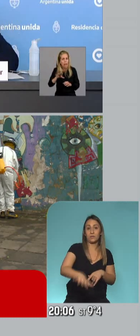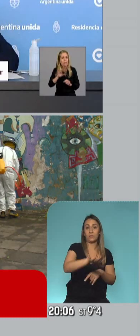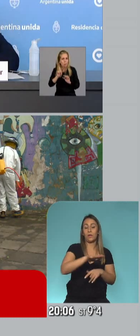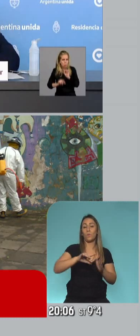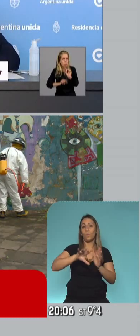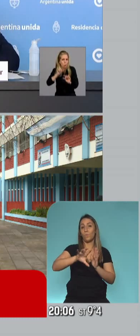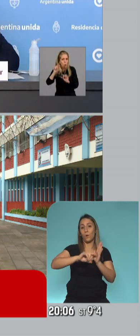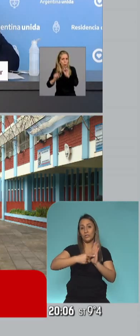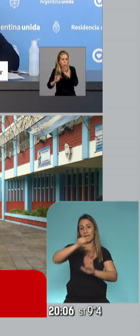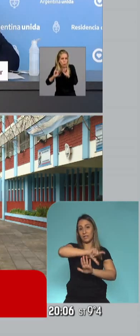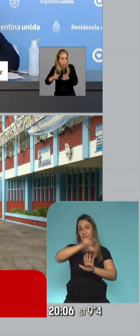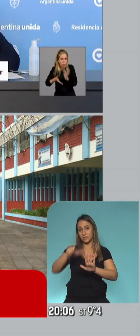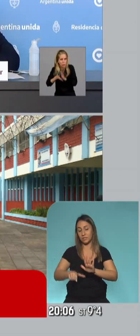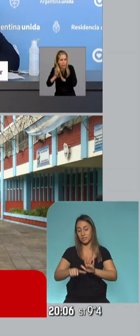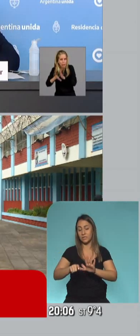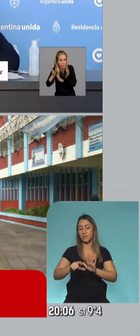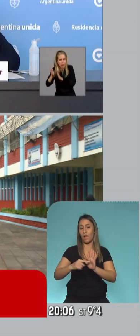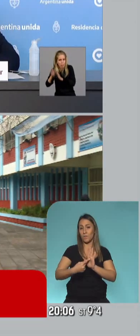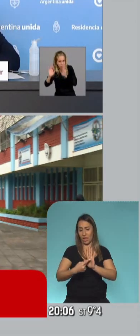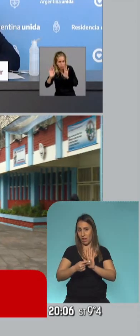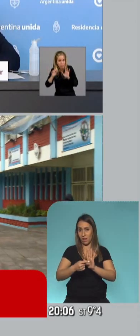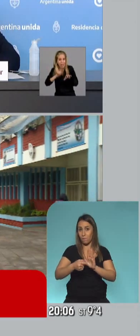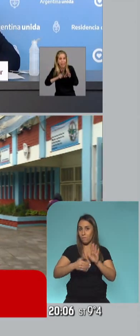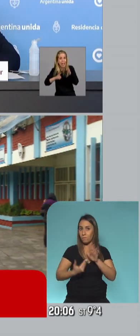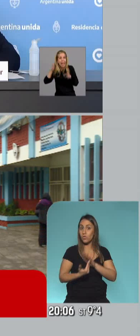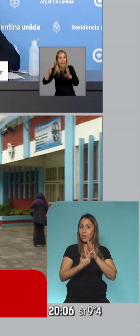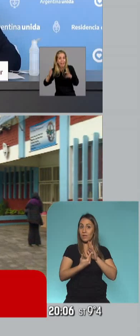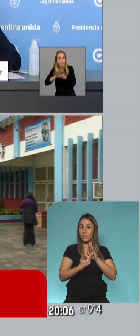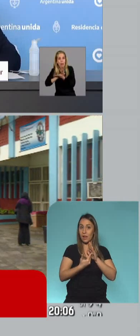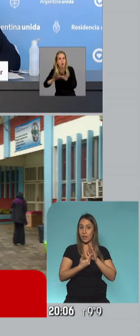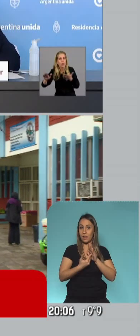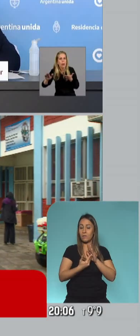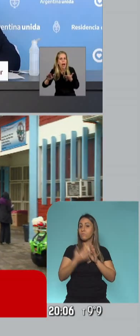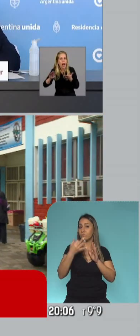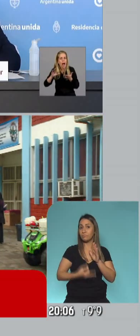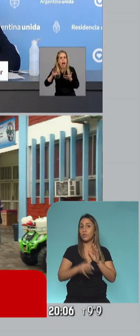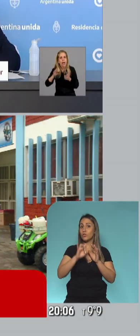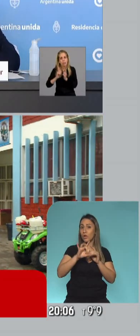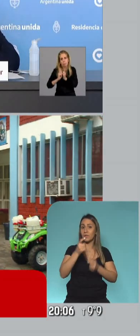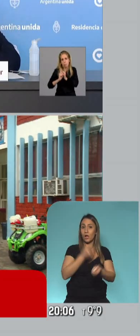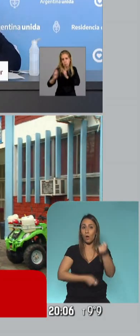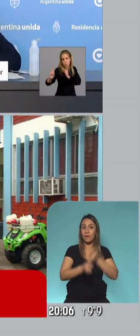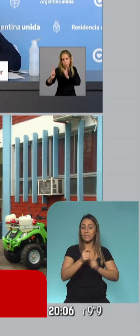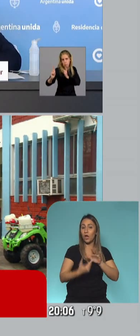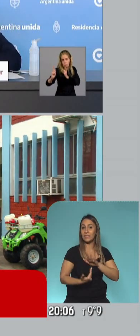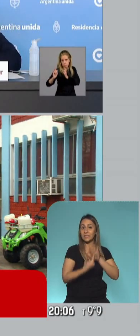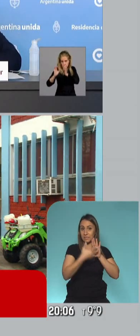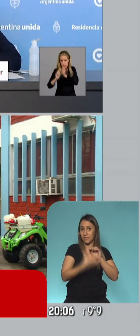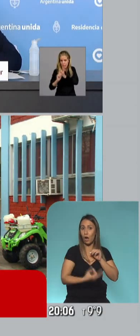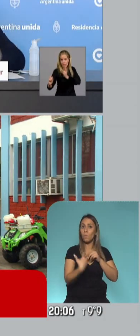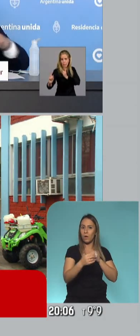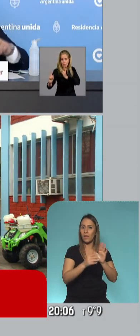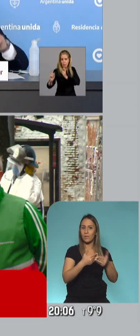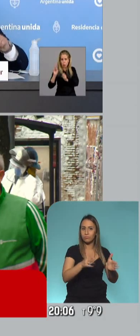Buenos Aires y la capital federal. Fundamentalmente, solo podrán abrir los comercios esenciales y se van a suspender las